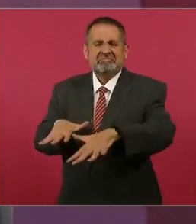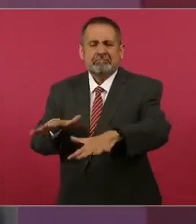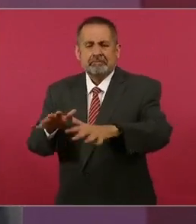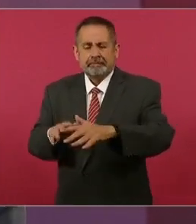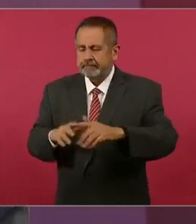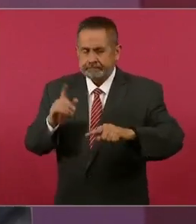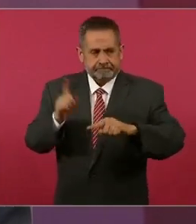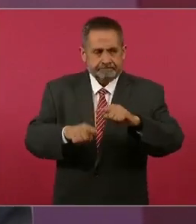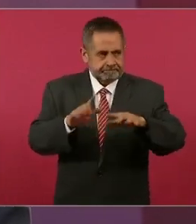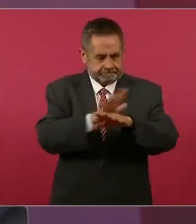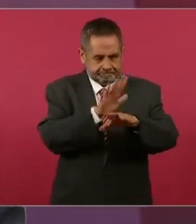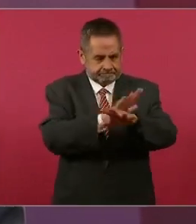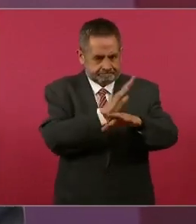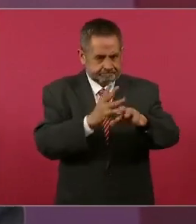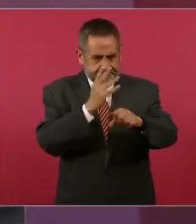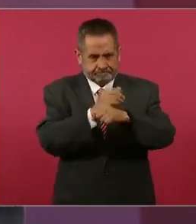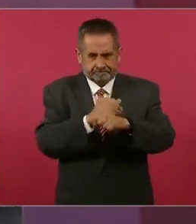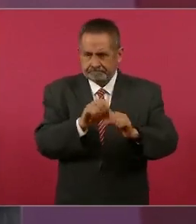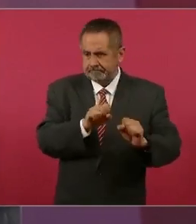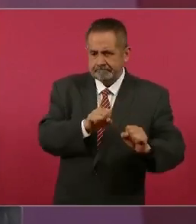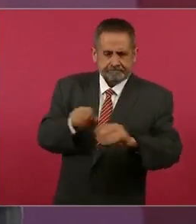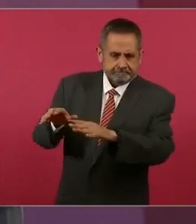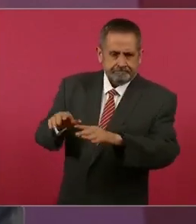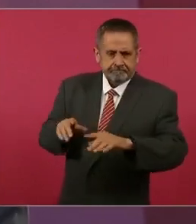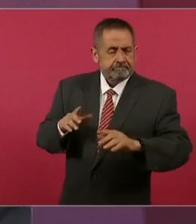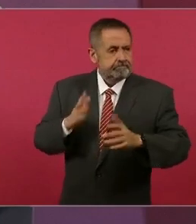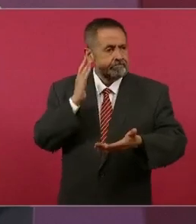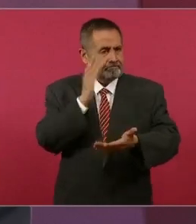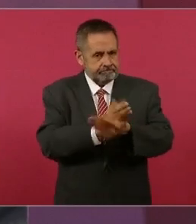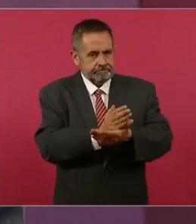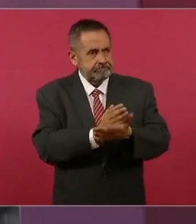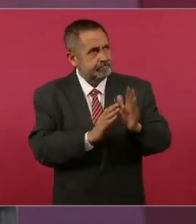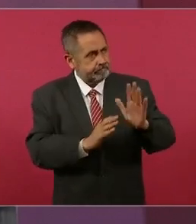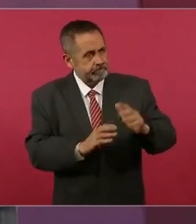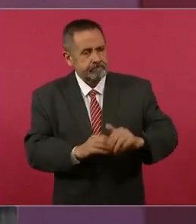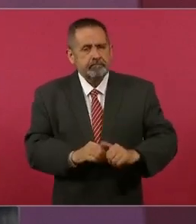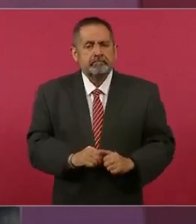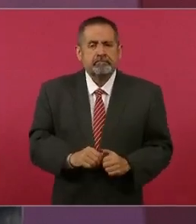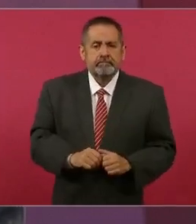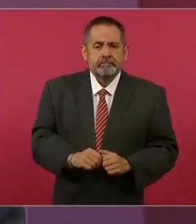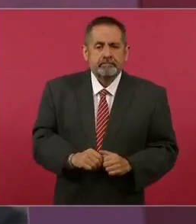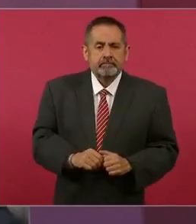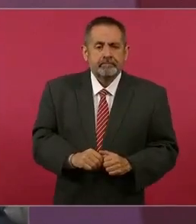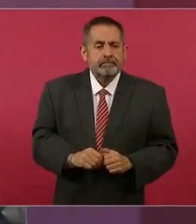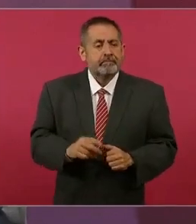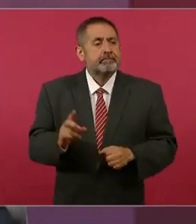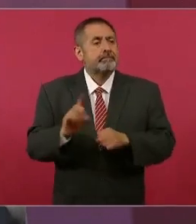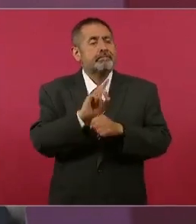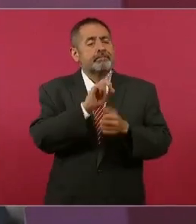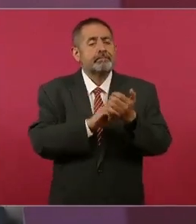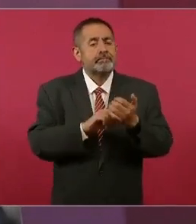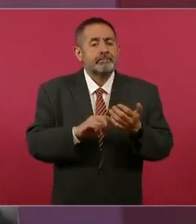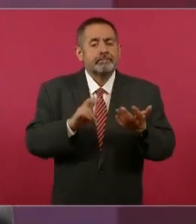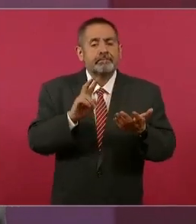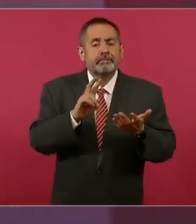Se movilizan los pobladores, se para la obra desde el